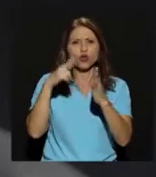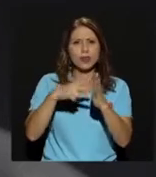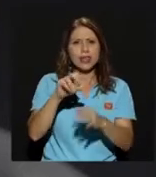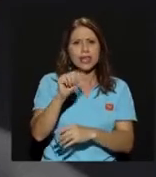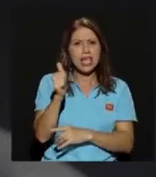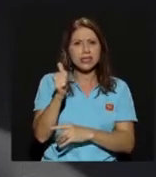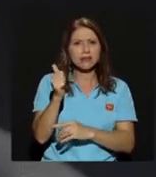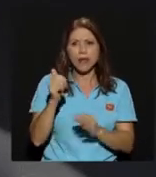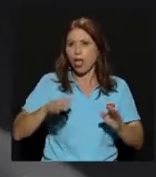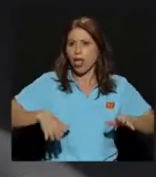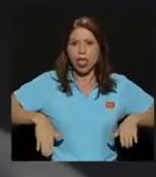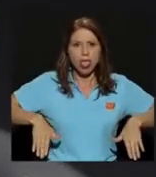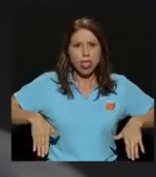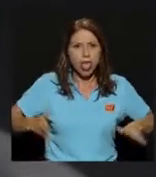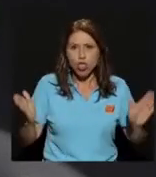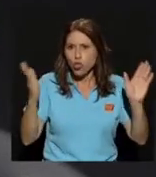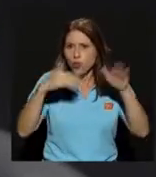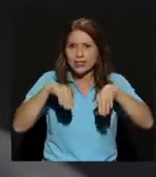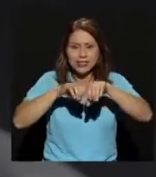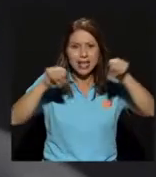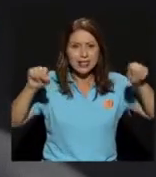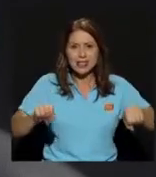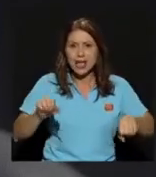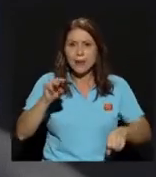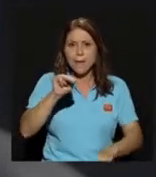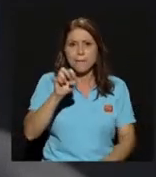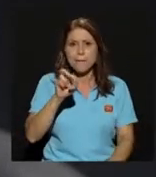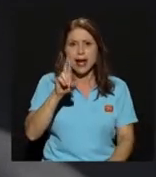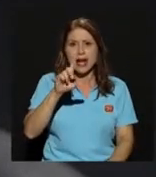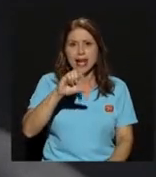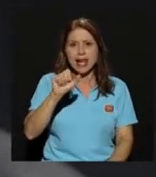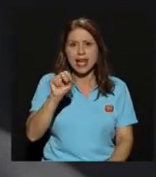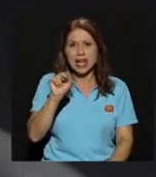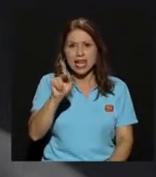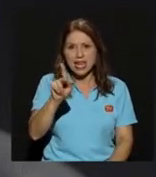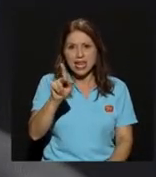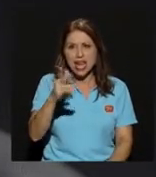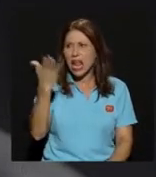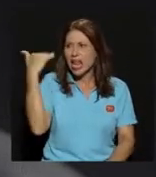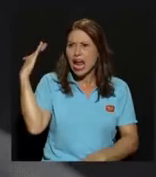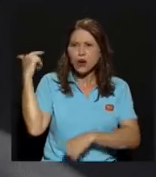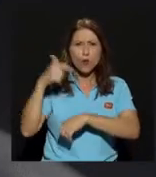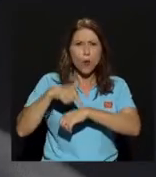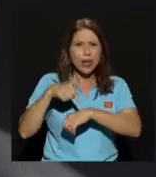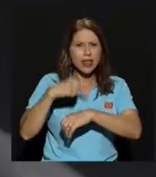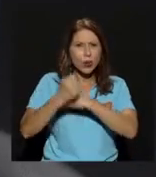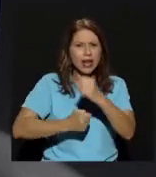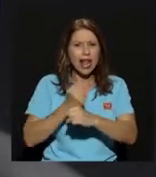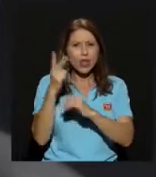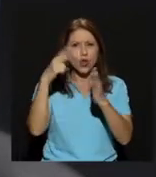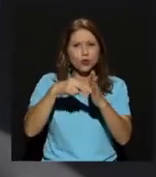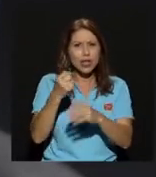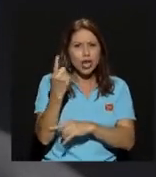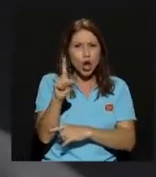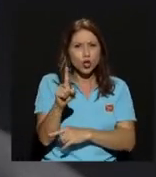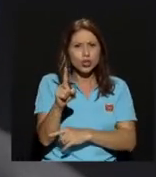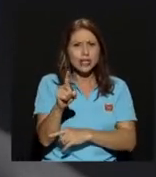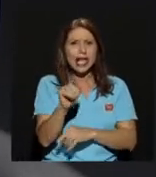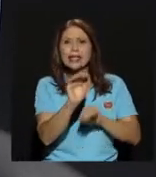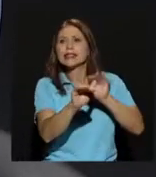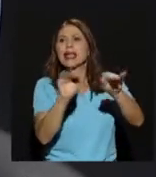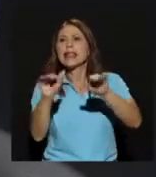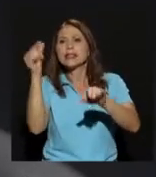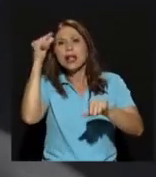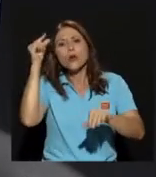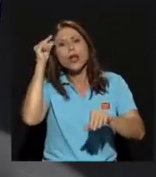el sistema ni siquiera el mailing cuando en el momento en 2011 se le dice al gobierno que por